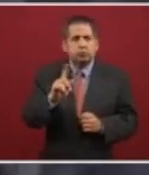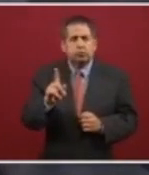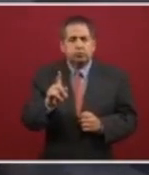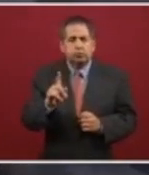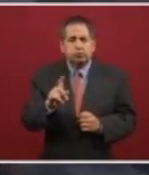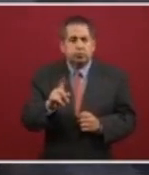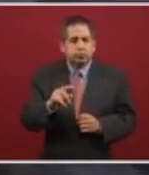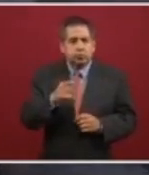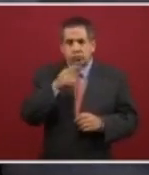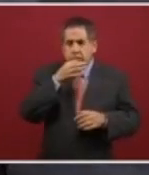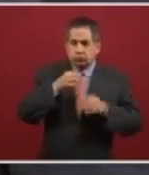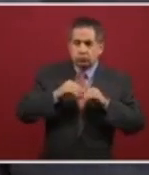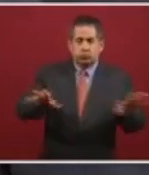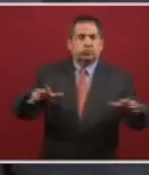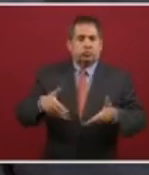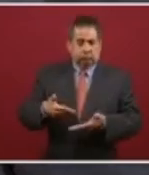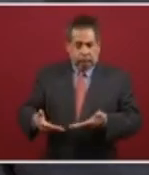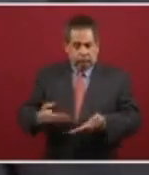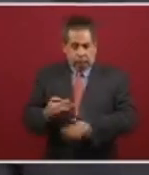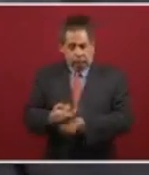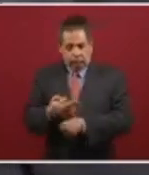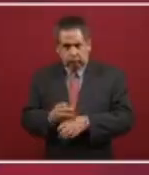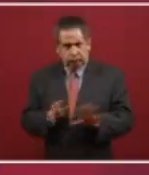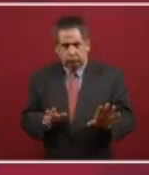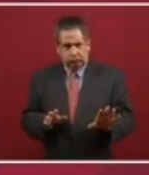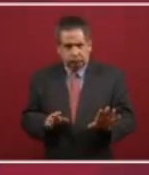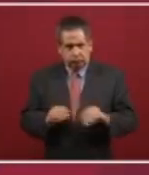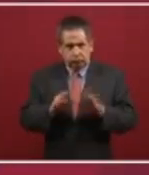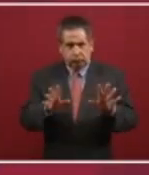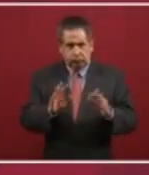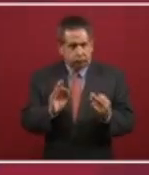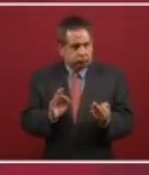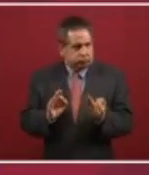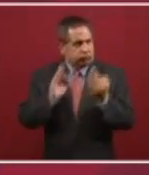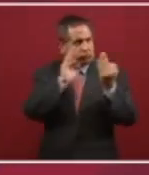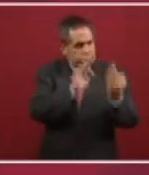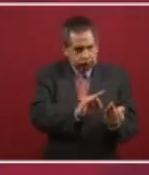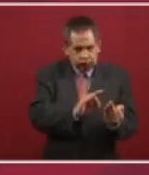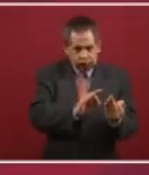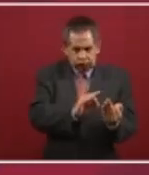darlos a conocer ahora hasta que se lleve a cabo